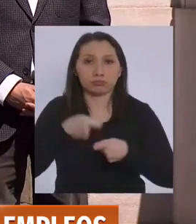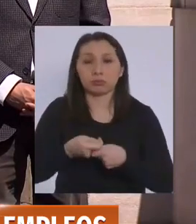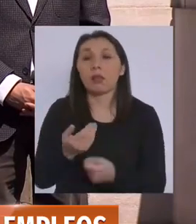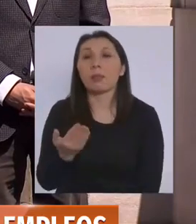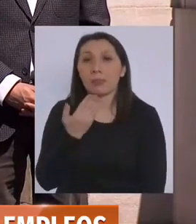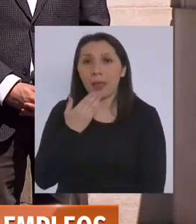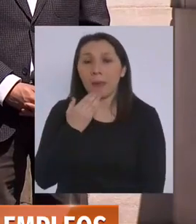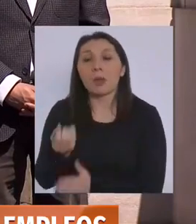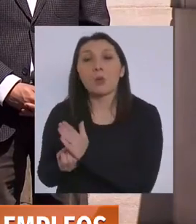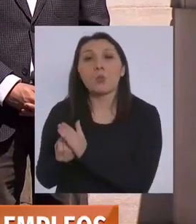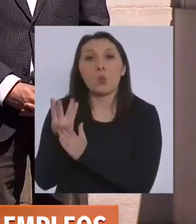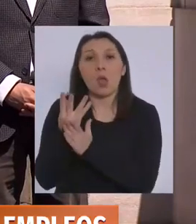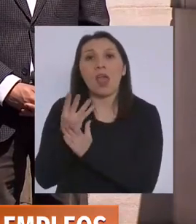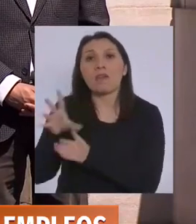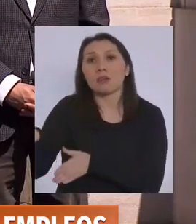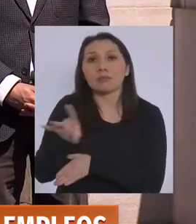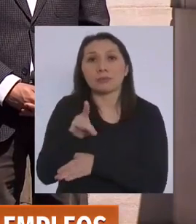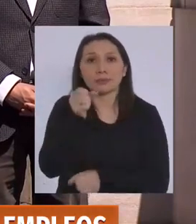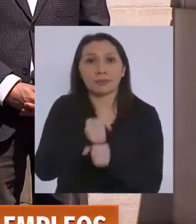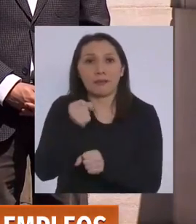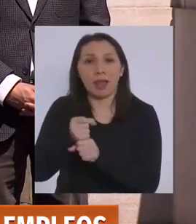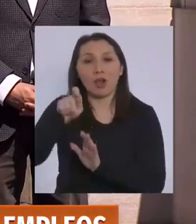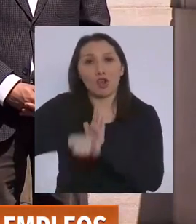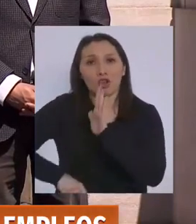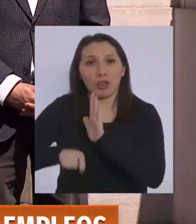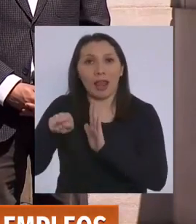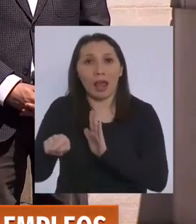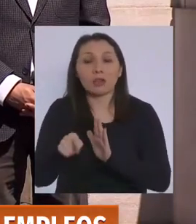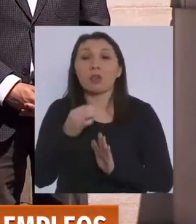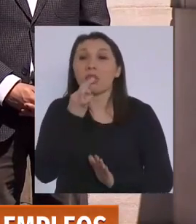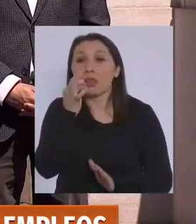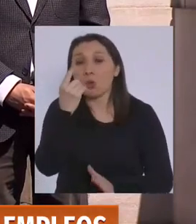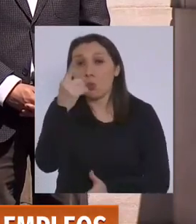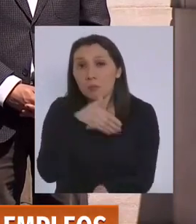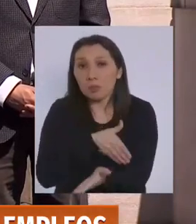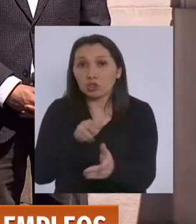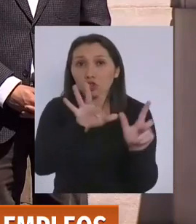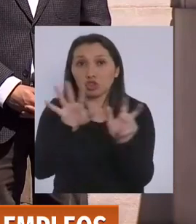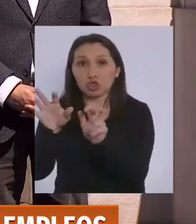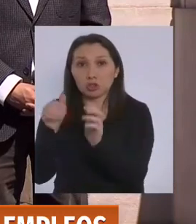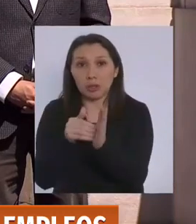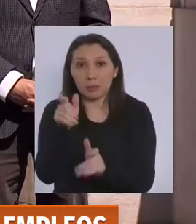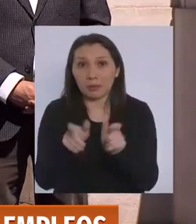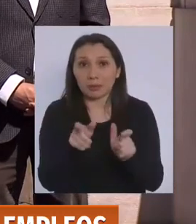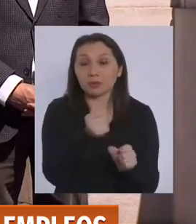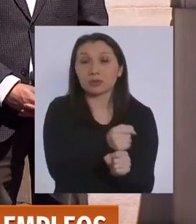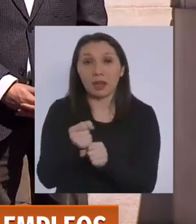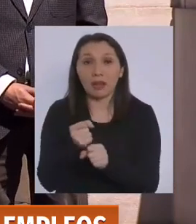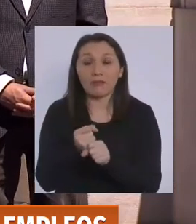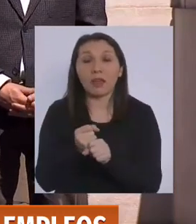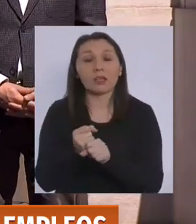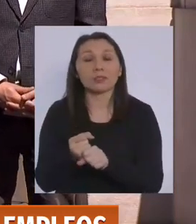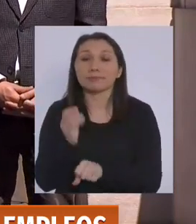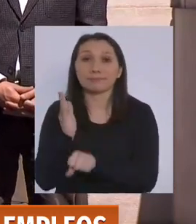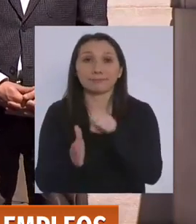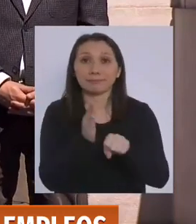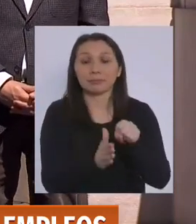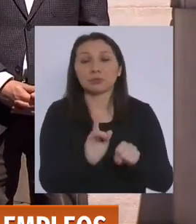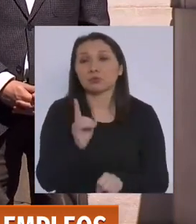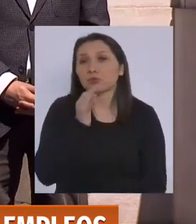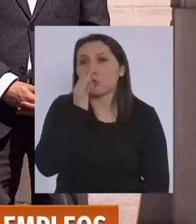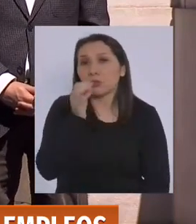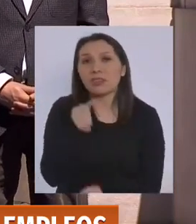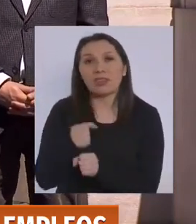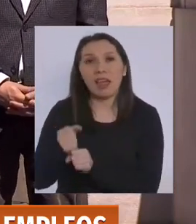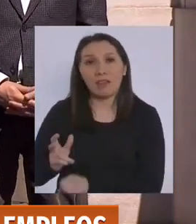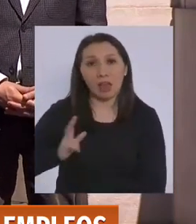también las nuevas contrataciones. Cuando nosotros hablamos de este 1.800.000 de trabajo que han sido destruidos, hablamos no solamente